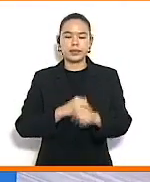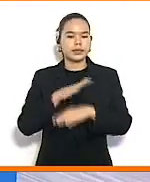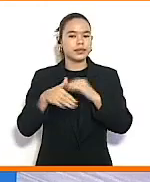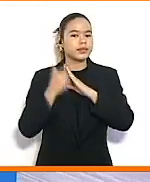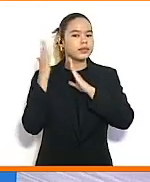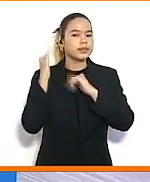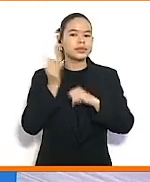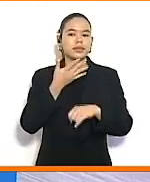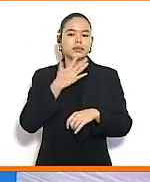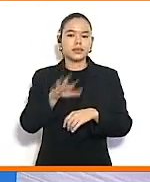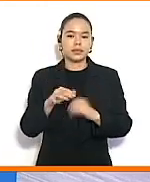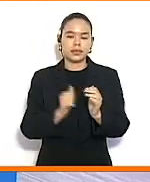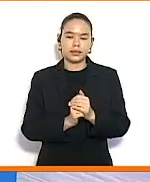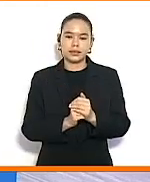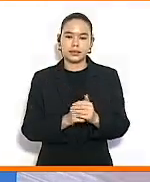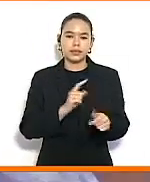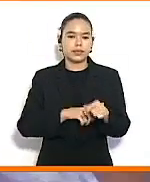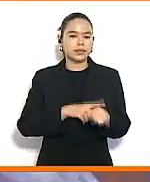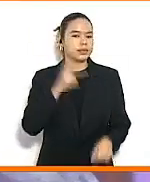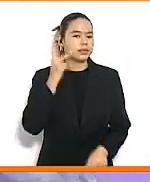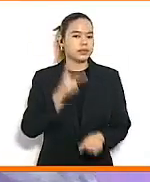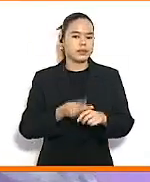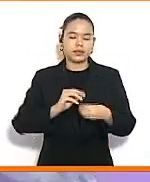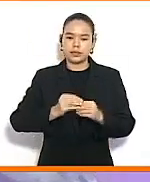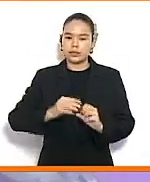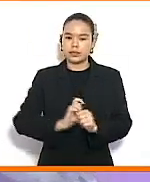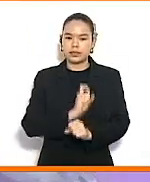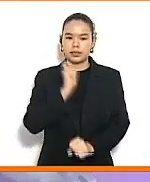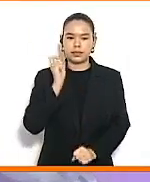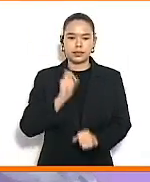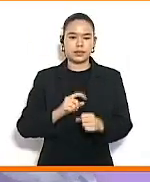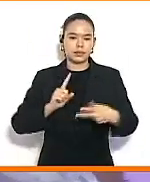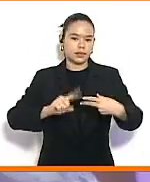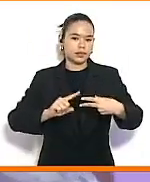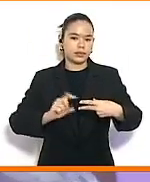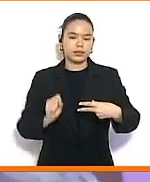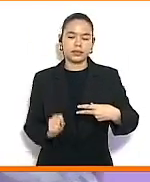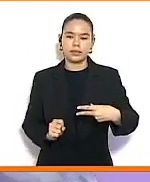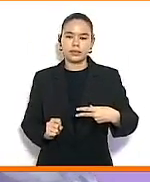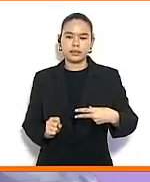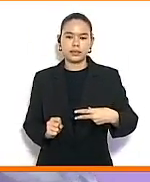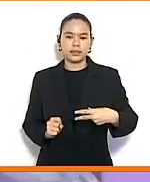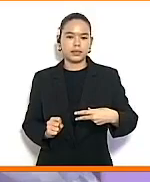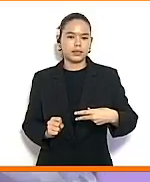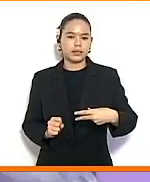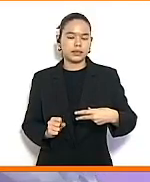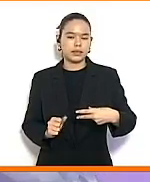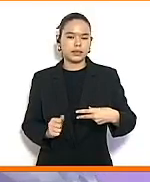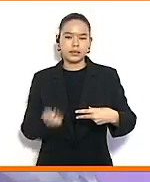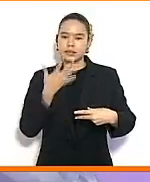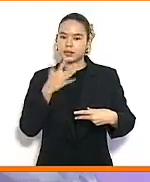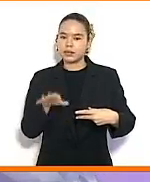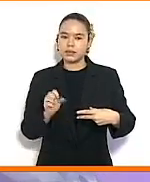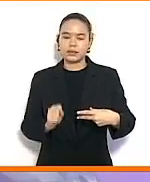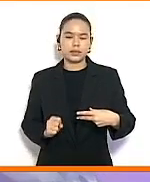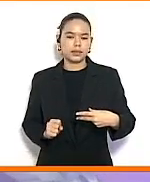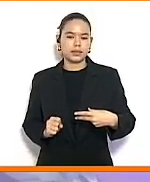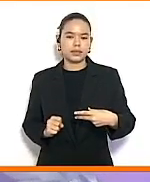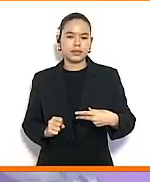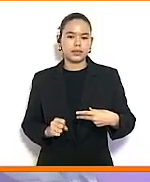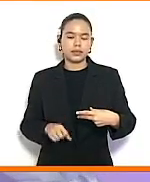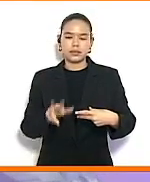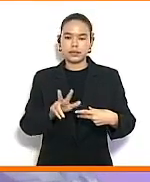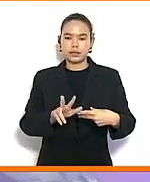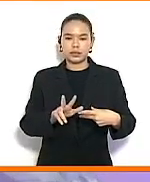deseo muchísima suerte. Viene tu primer dígito de tu primer número ganador y este es... ¿Suerte? Este es el